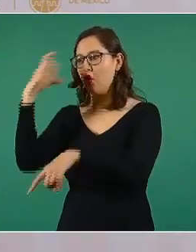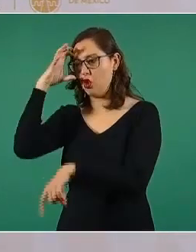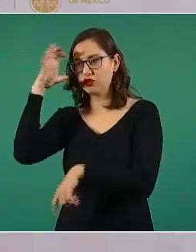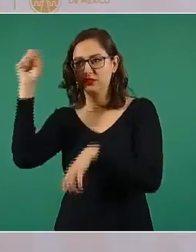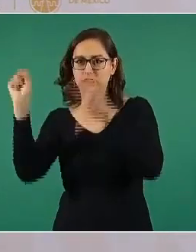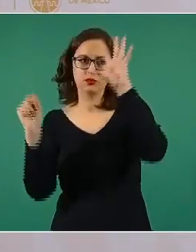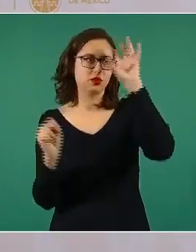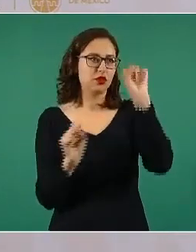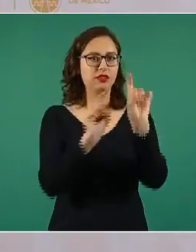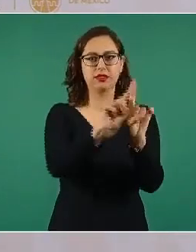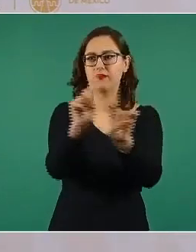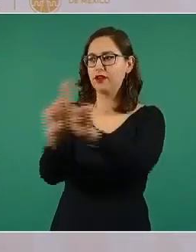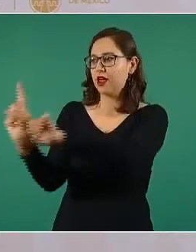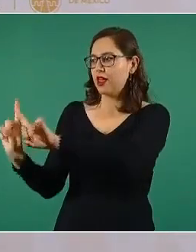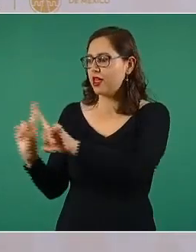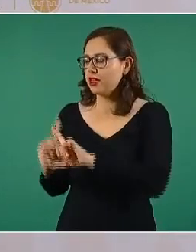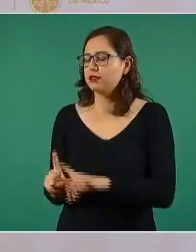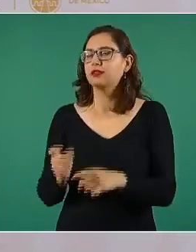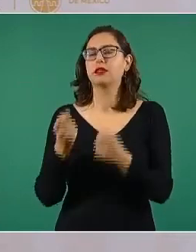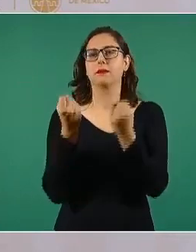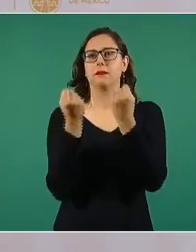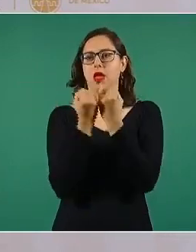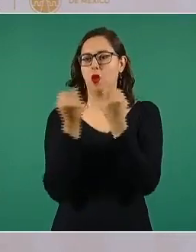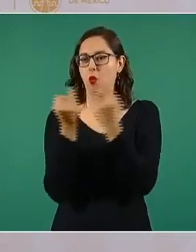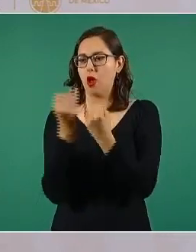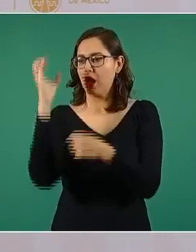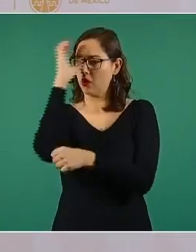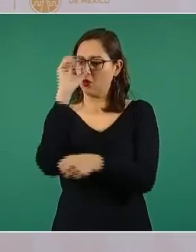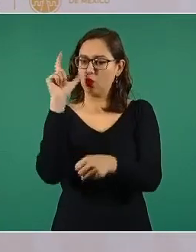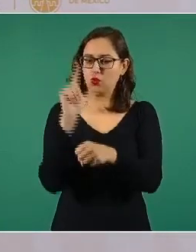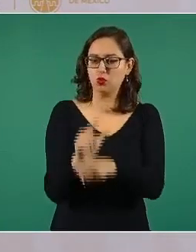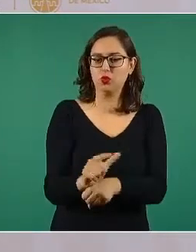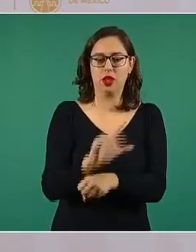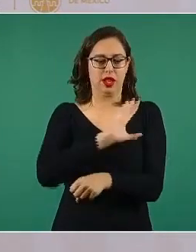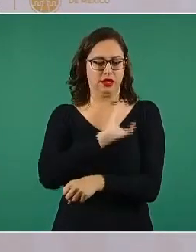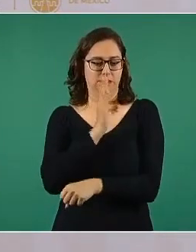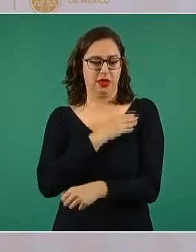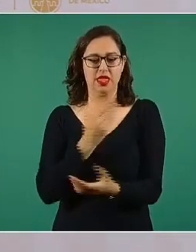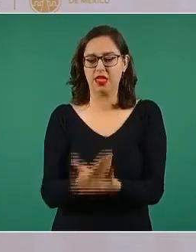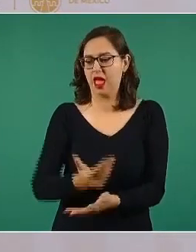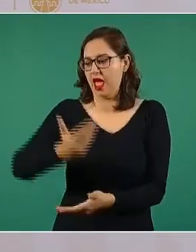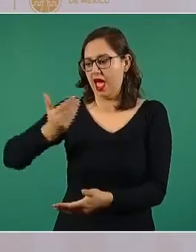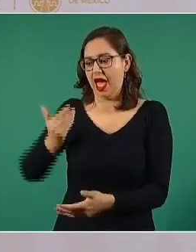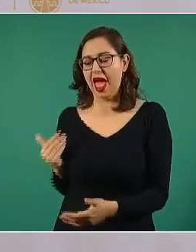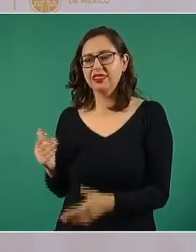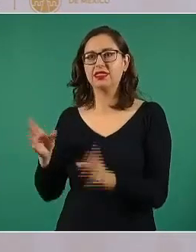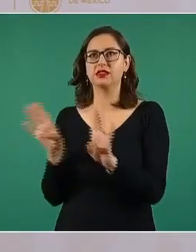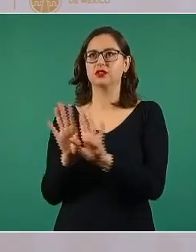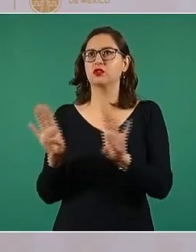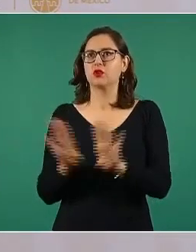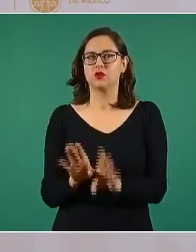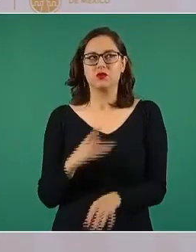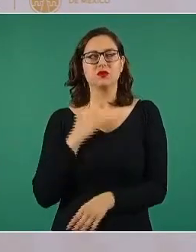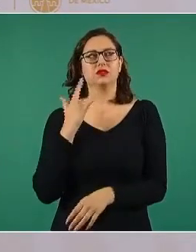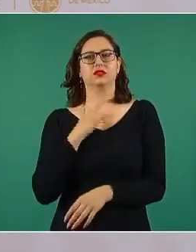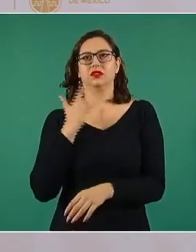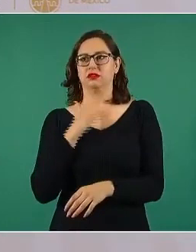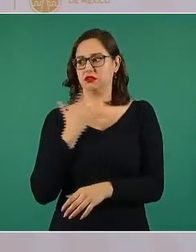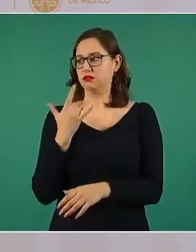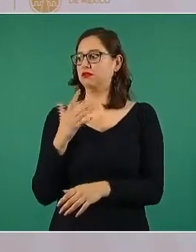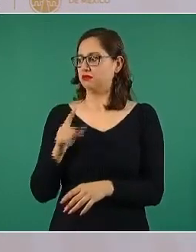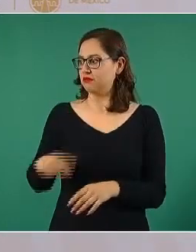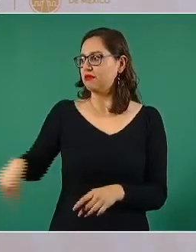la reivindicación de los orígenes culturales previos a la llegada de los españoles que siguen presentes